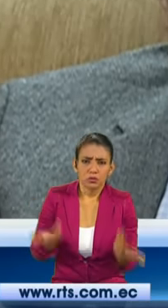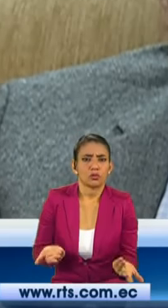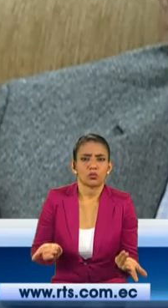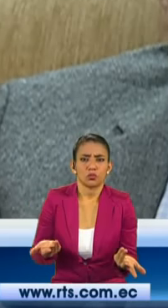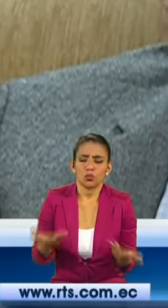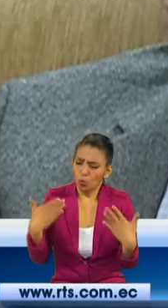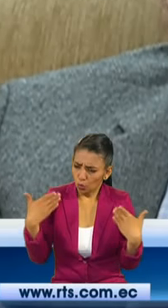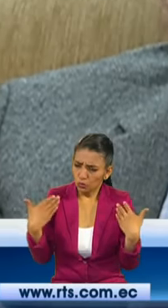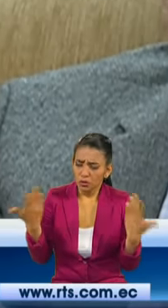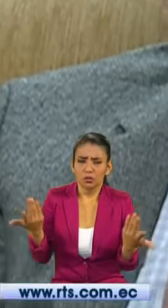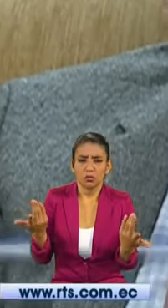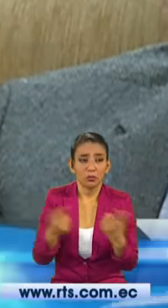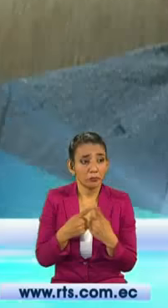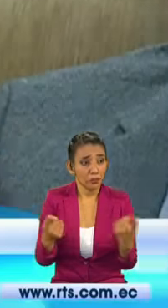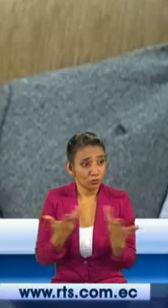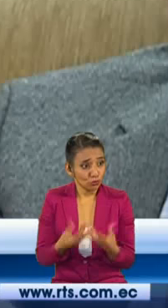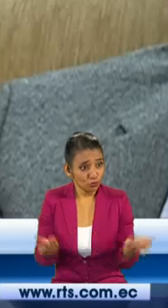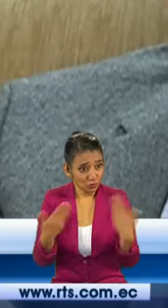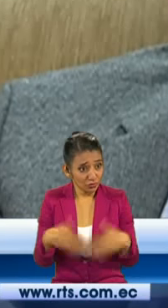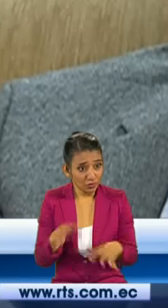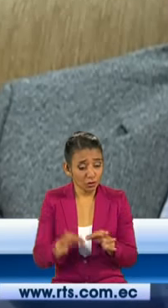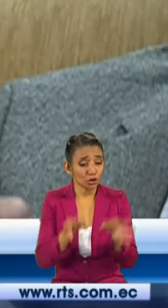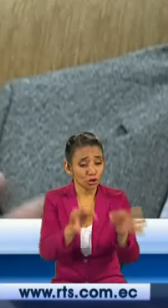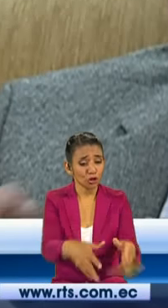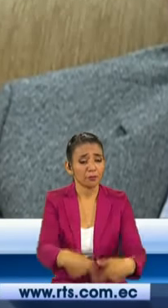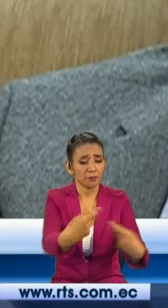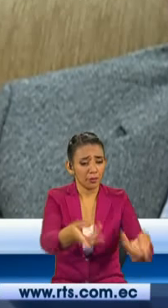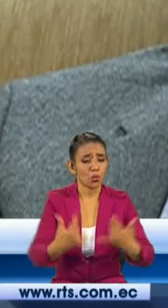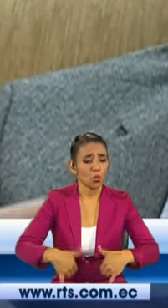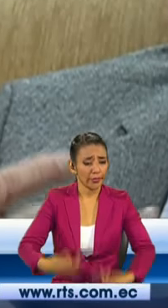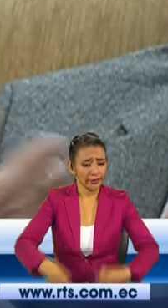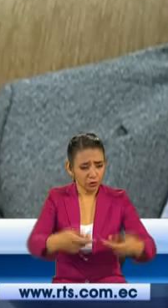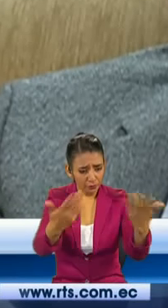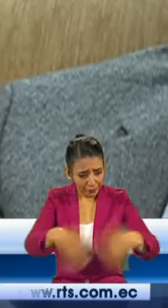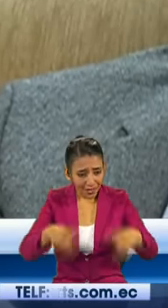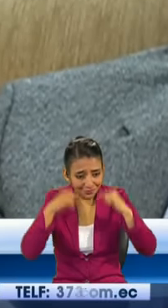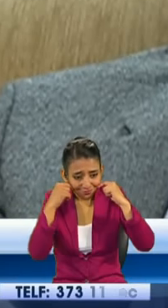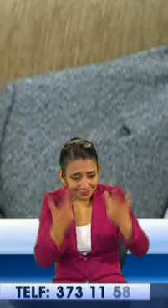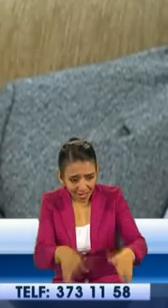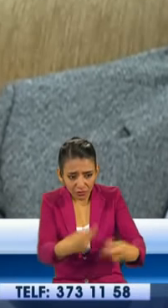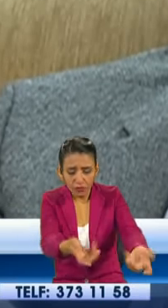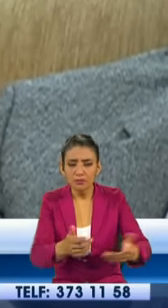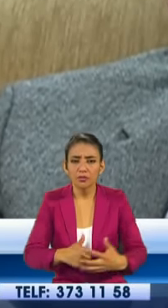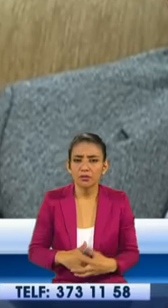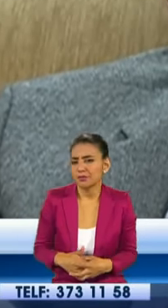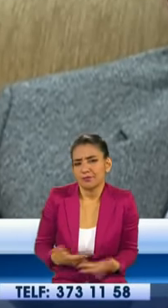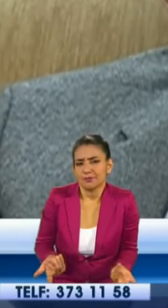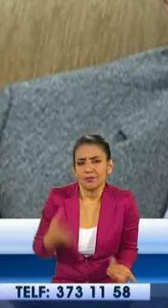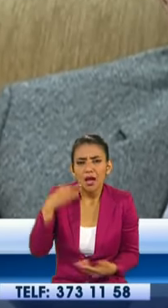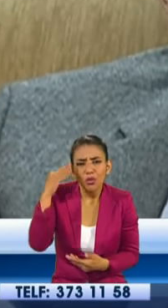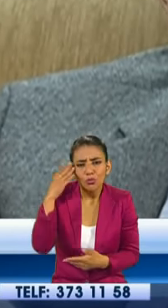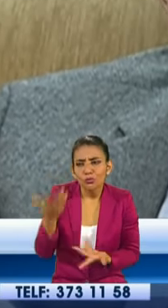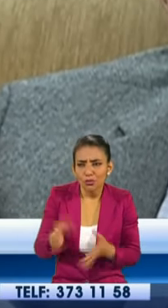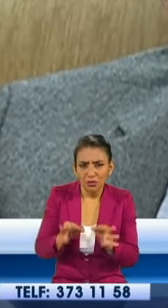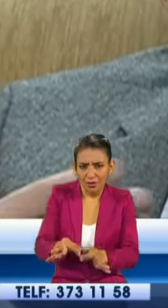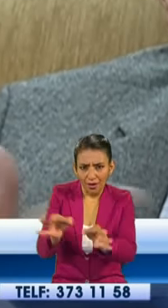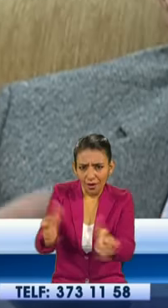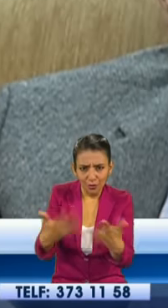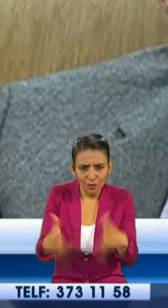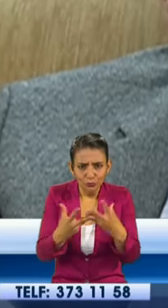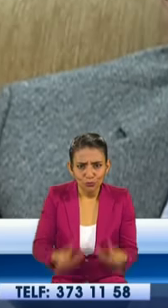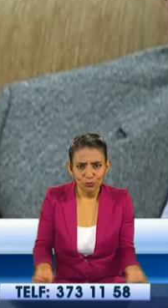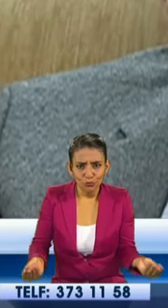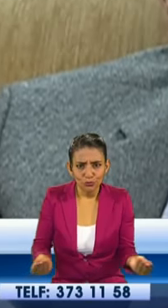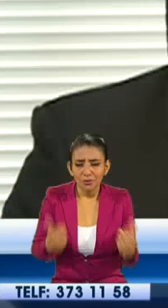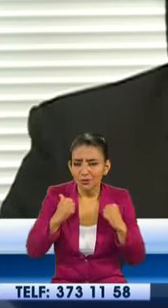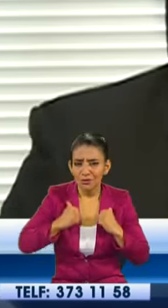se va a resolver con un juguete ni para los niños ni con un regalo para nosotros los adultos. La tristeza